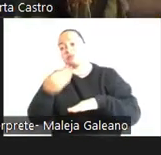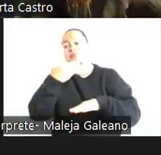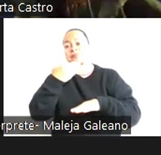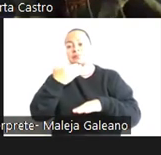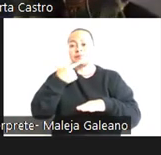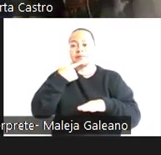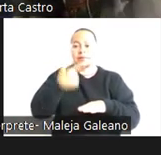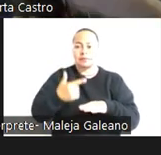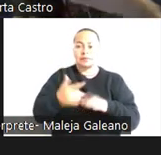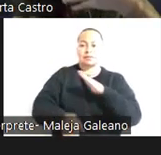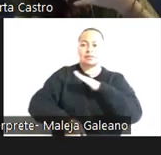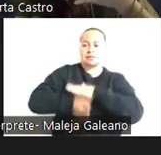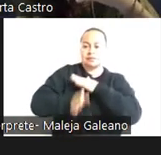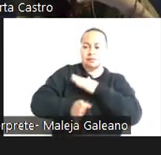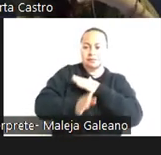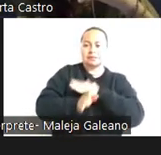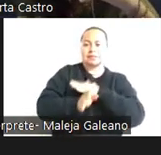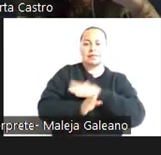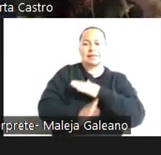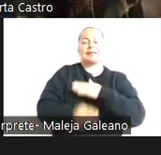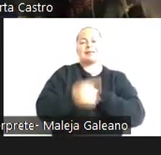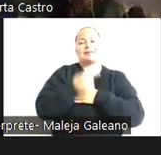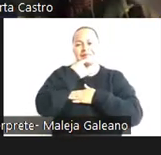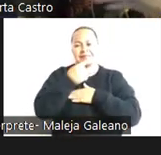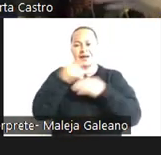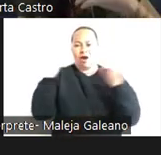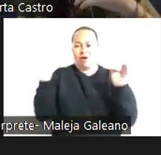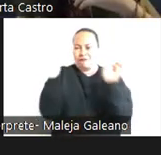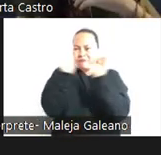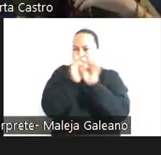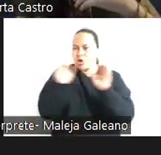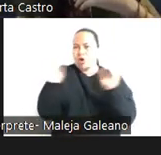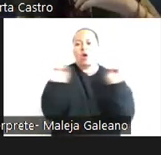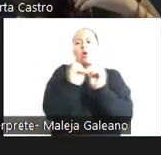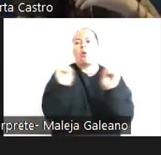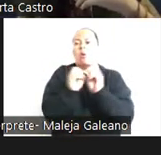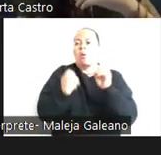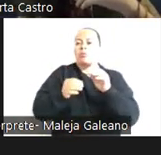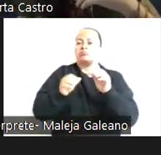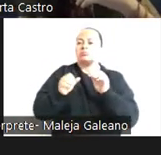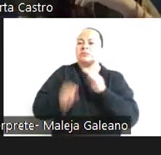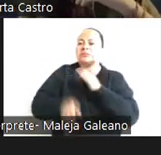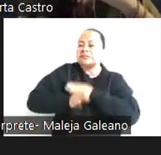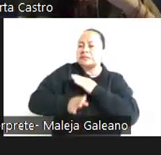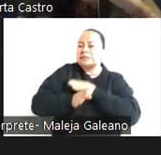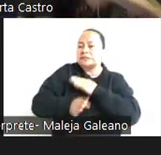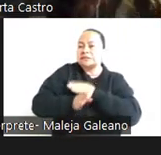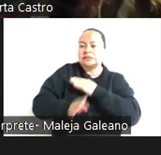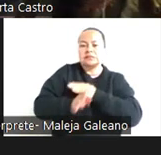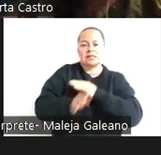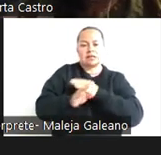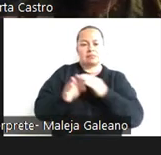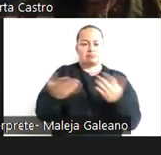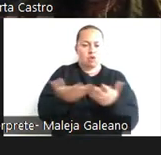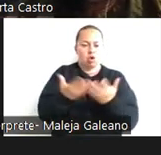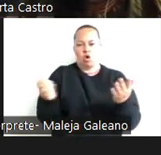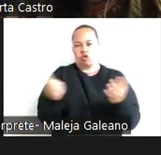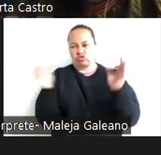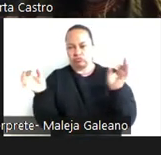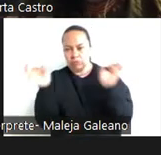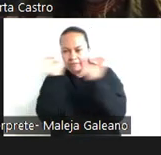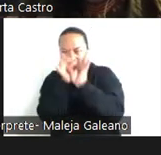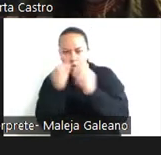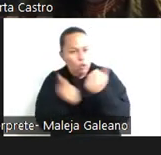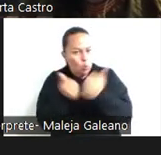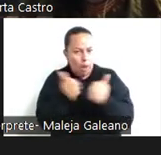sigue desarrollando este este enfoque o si más bien se mantiene en el enfoque familista siguiente por favor